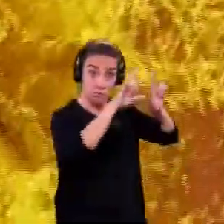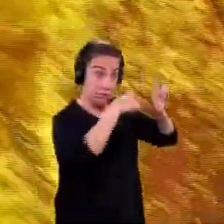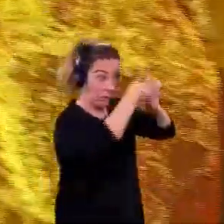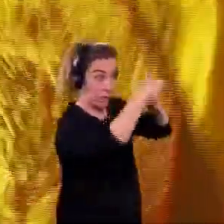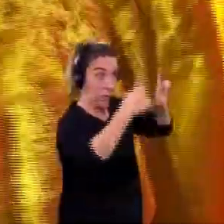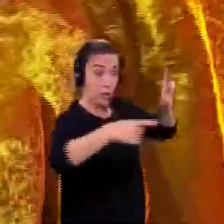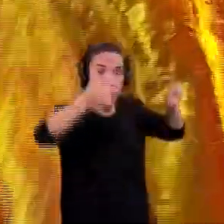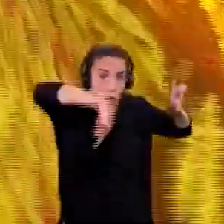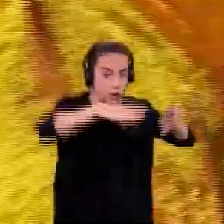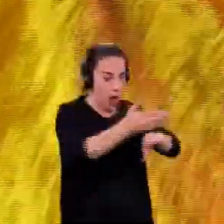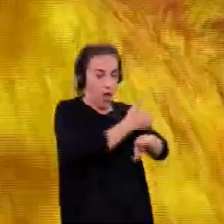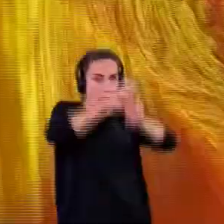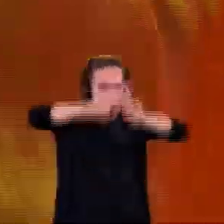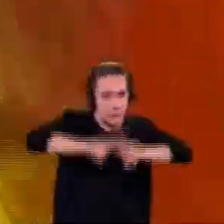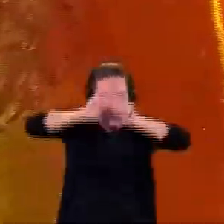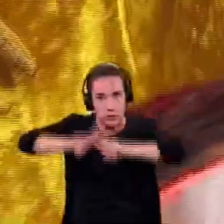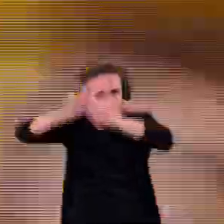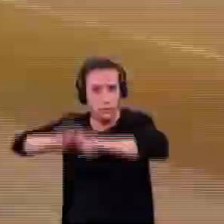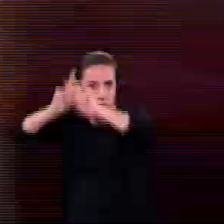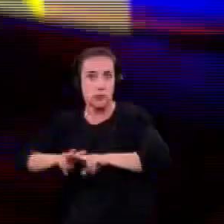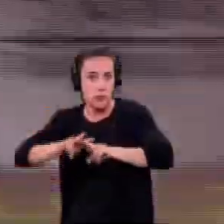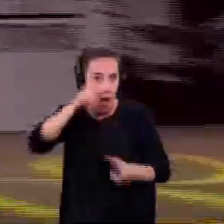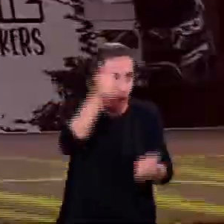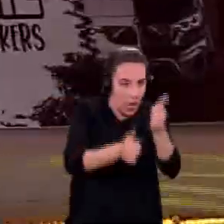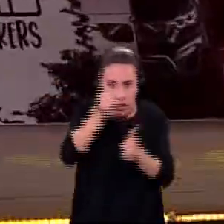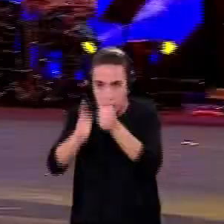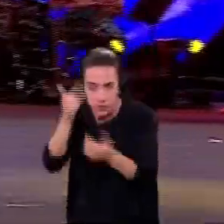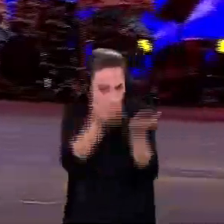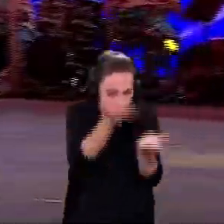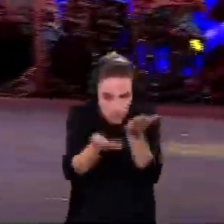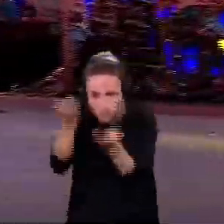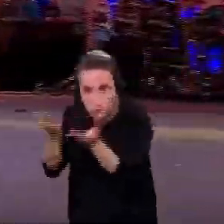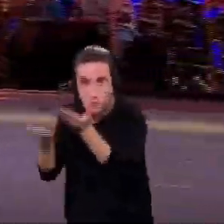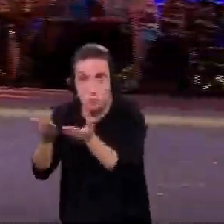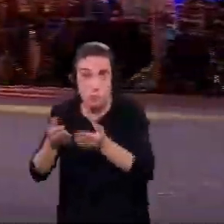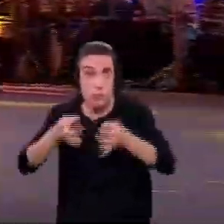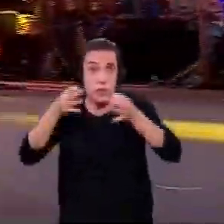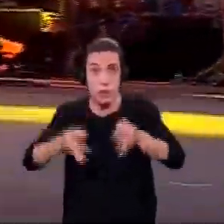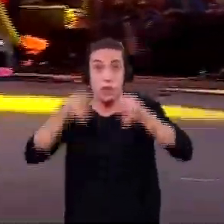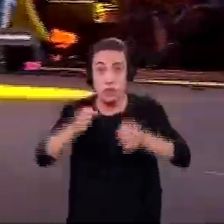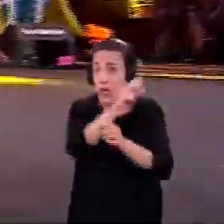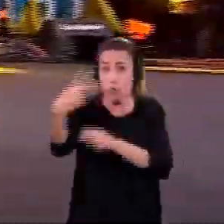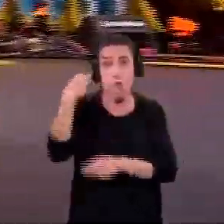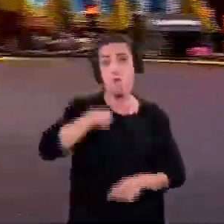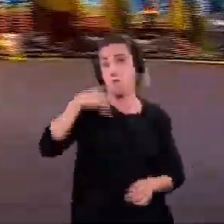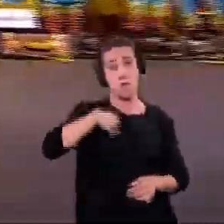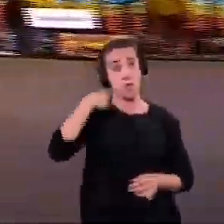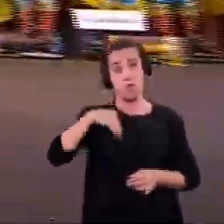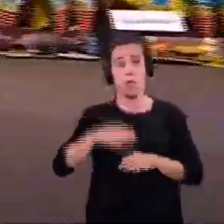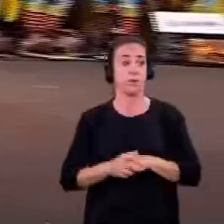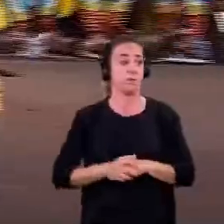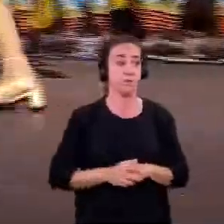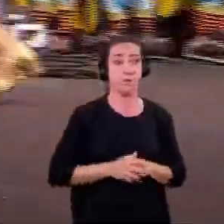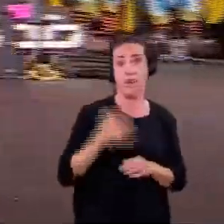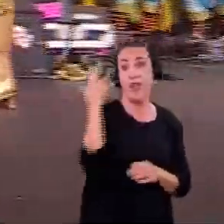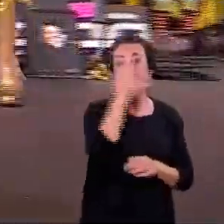que hemos investigado, lo que hemos analizado, y siempre nos sale así. El